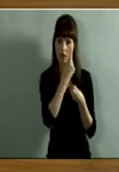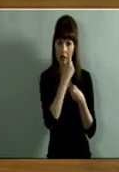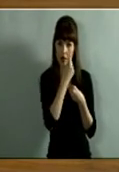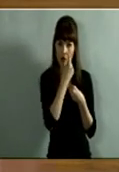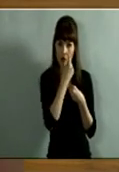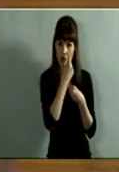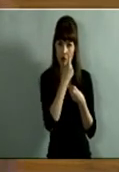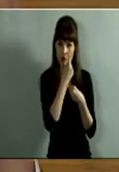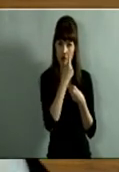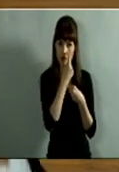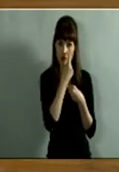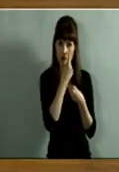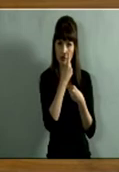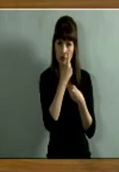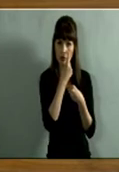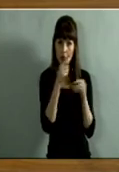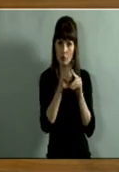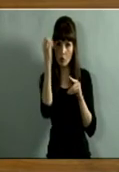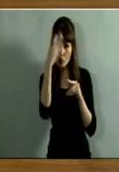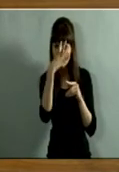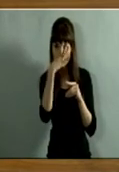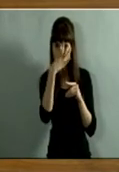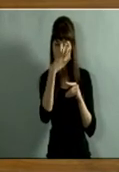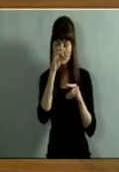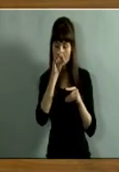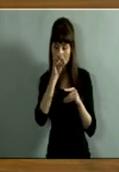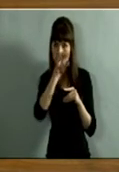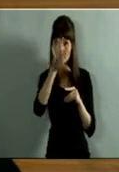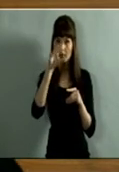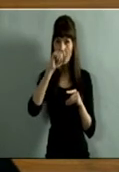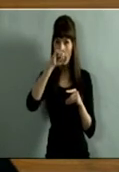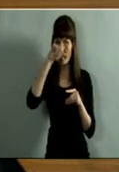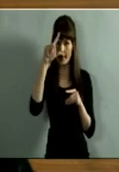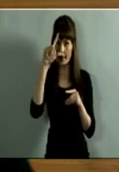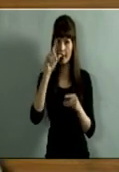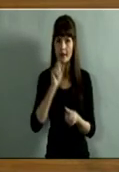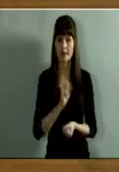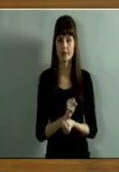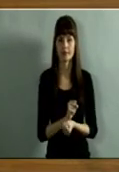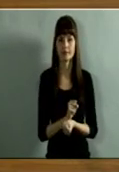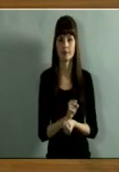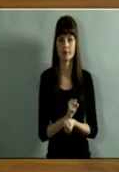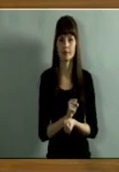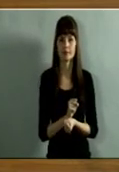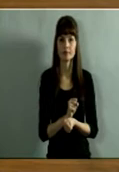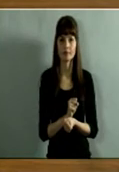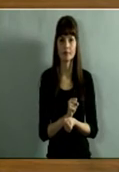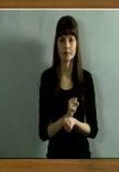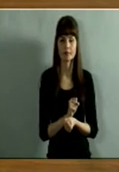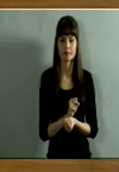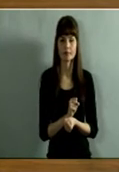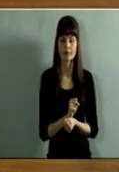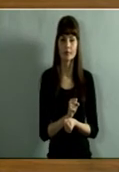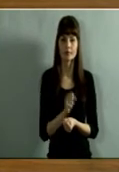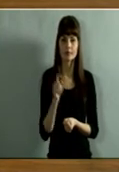sentí que algo me había tocado los ojos. Y sentí como que algo me cortó el ojo.